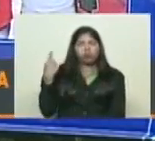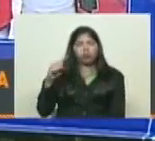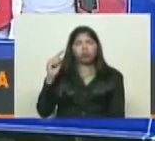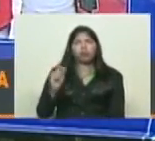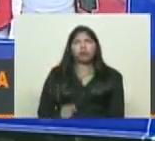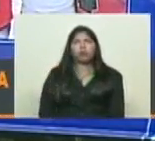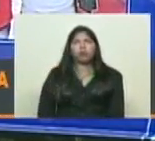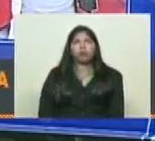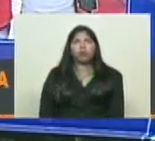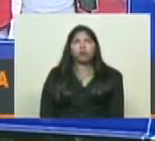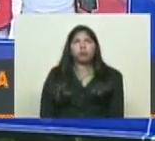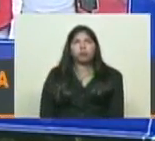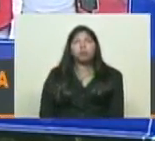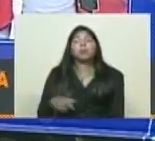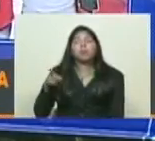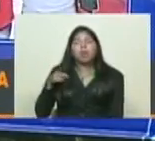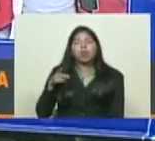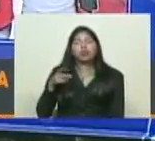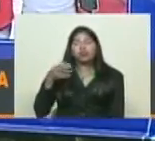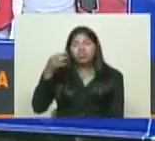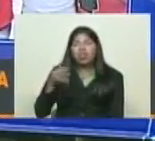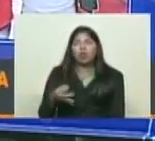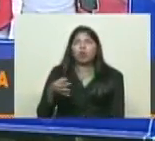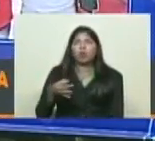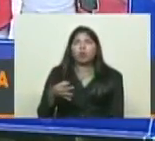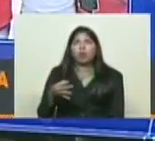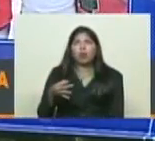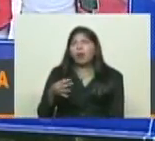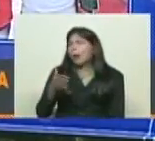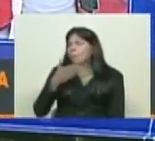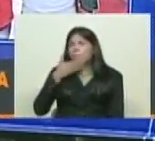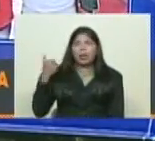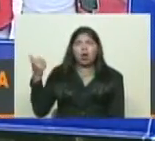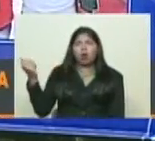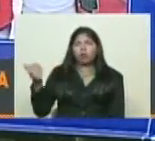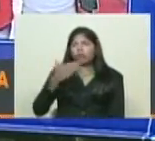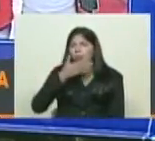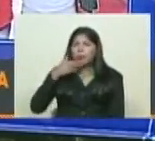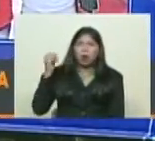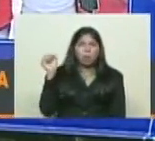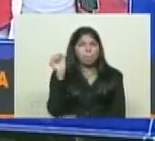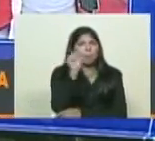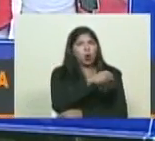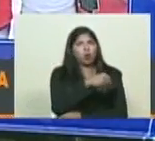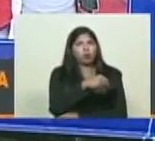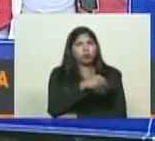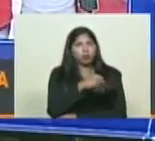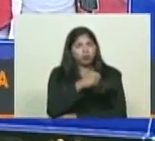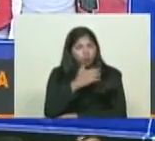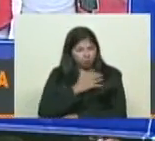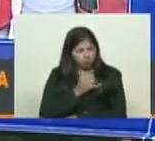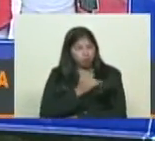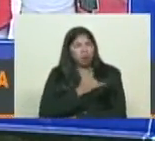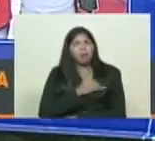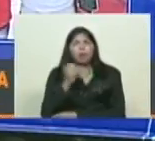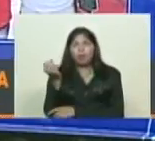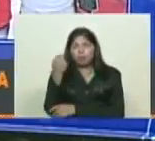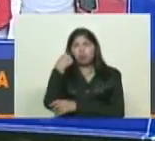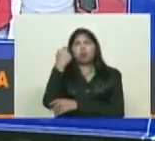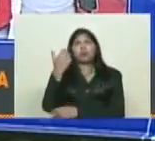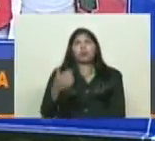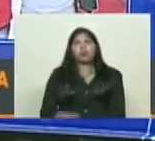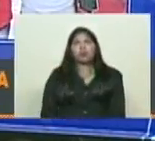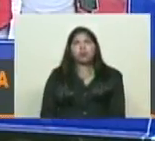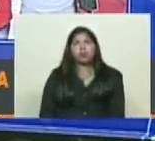Sin duda alguna que ellos serán mejores dirigentes. que nosotros. Yo estoy